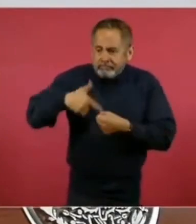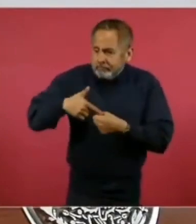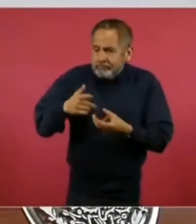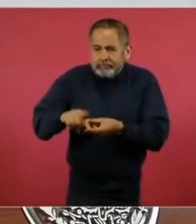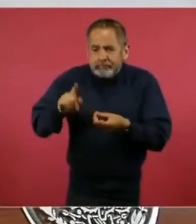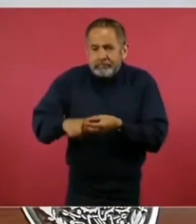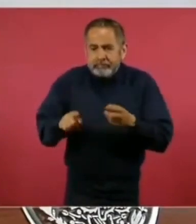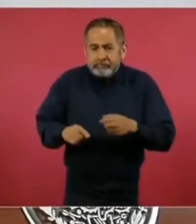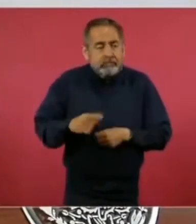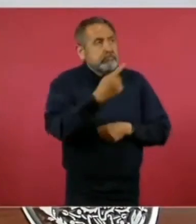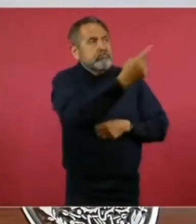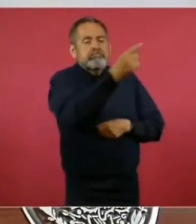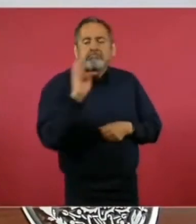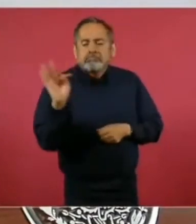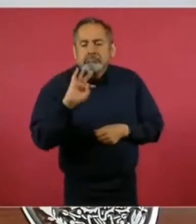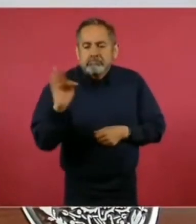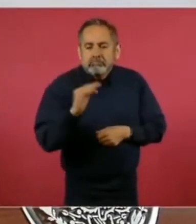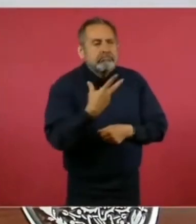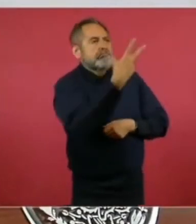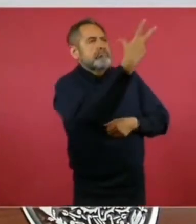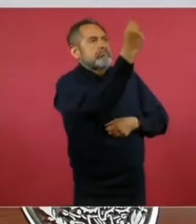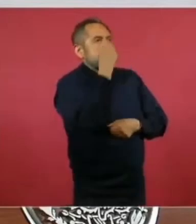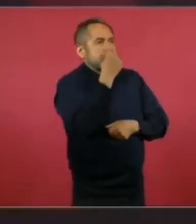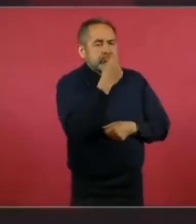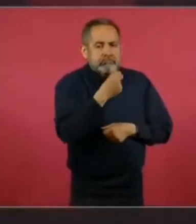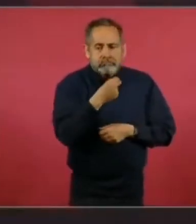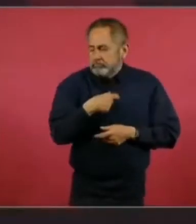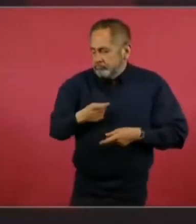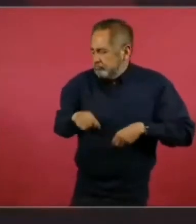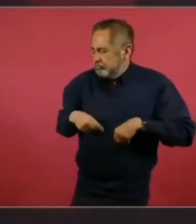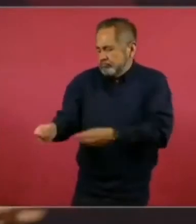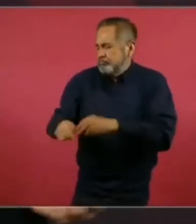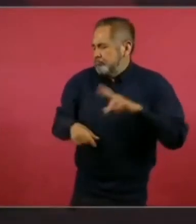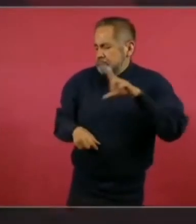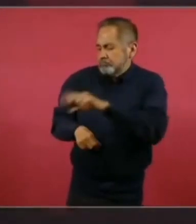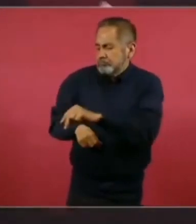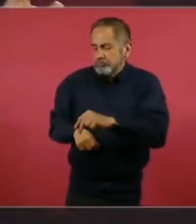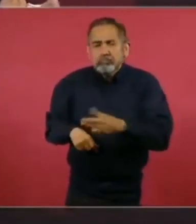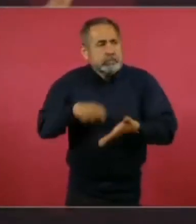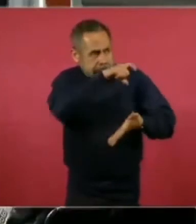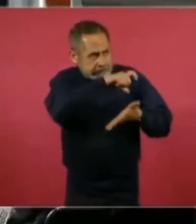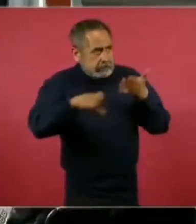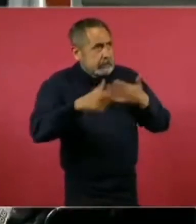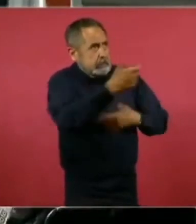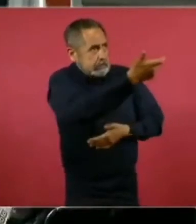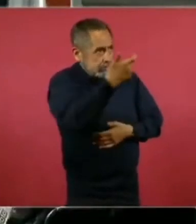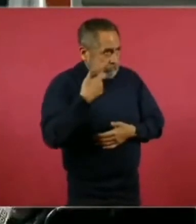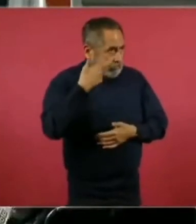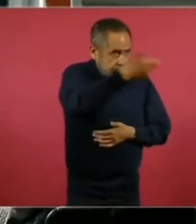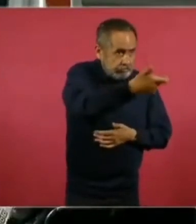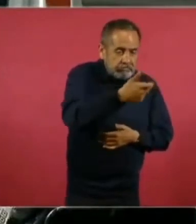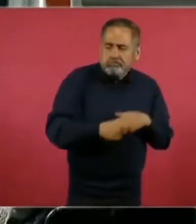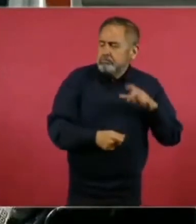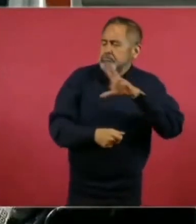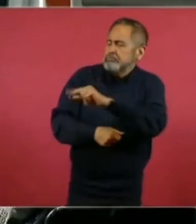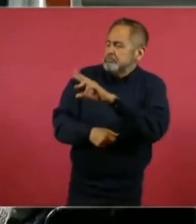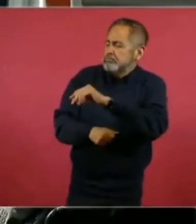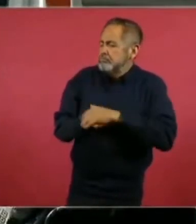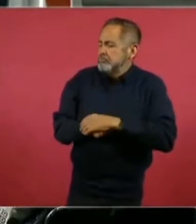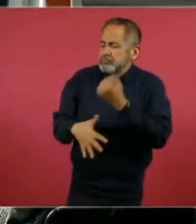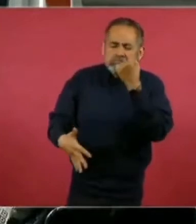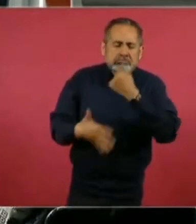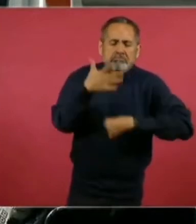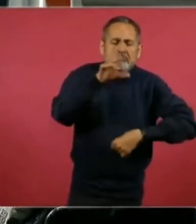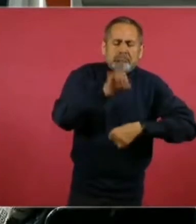no nos vendan gasolina. Depender de ¿Sí? En 15 días, ¿qué